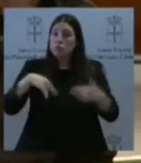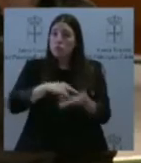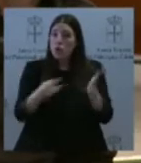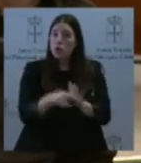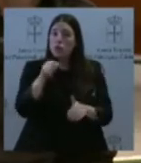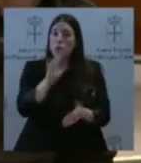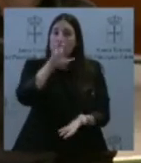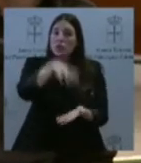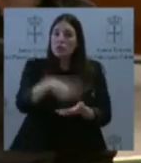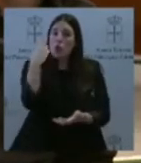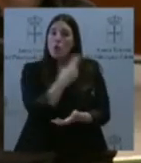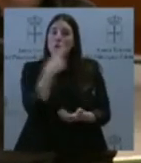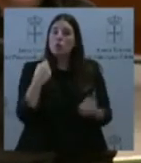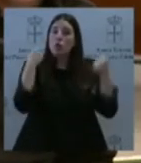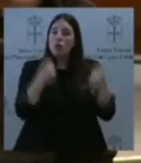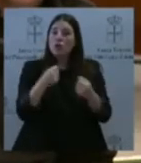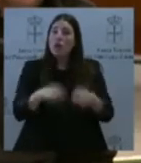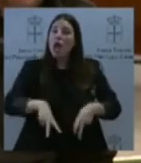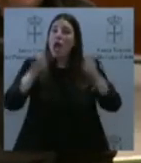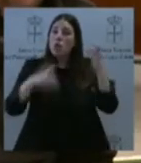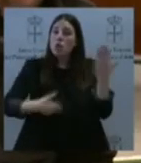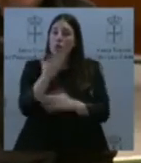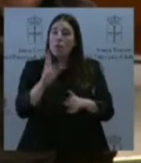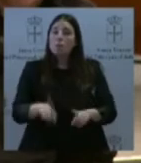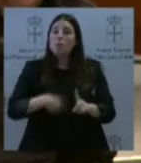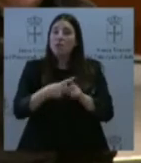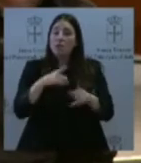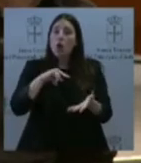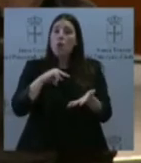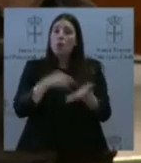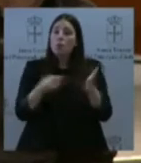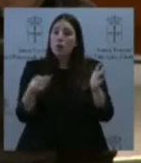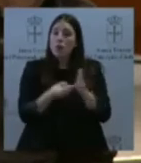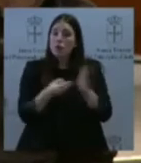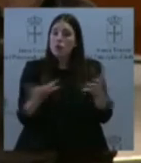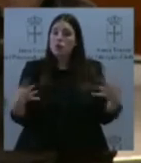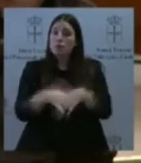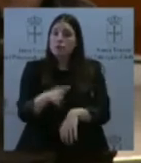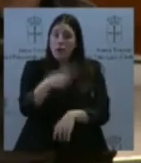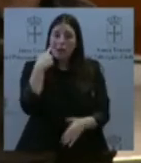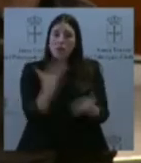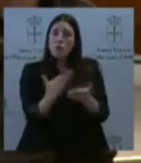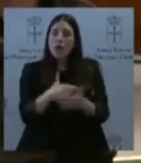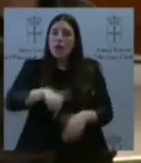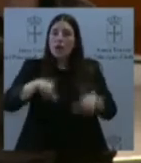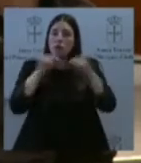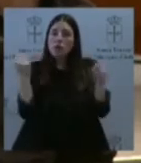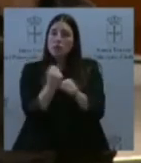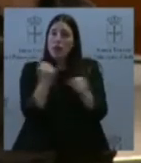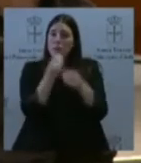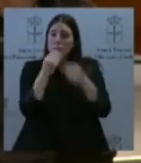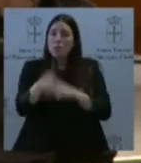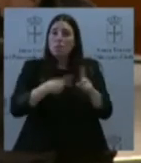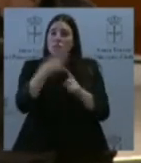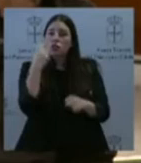con importantes proyectos integradores. Tenemos que ir mostrando lo bien que trabajamos en Asturias y lo comprometidos que estamos con la educación pública. Estas son palabras